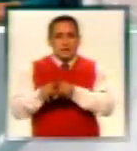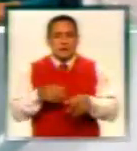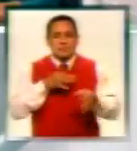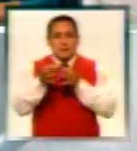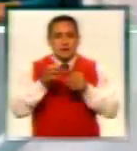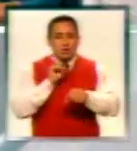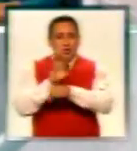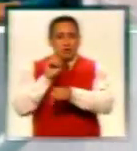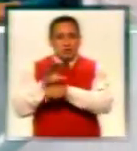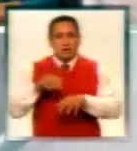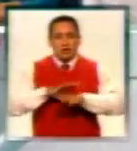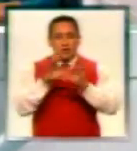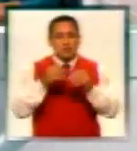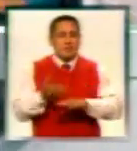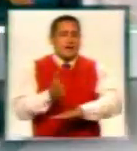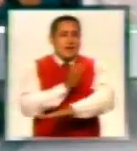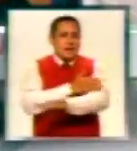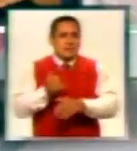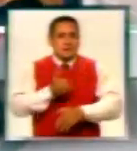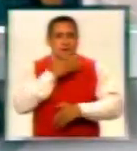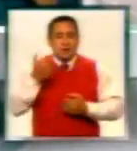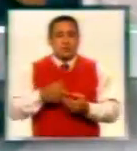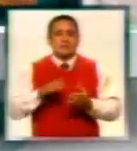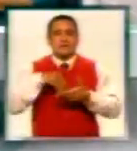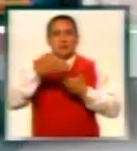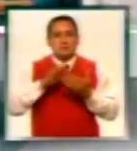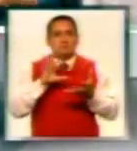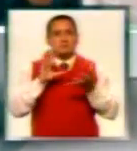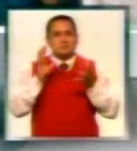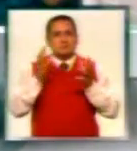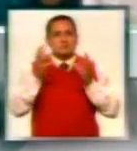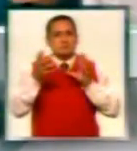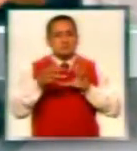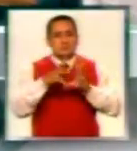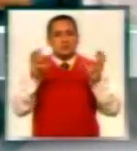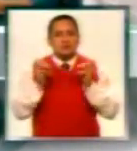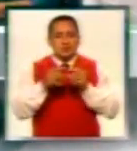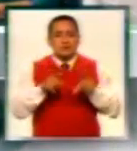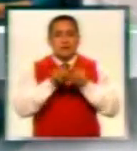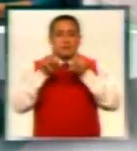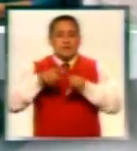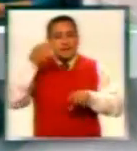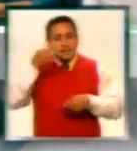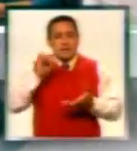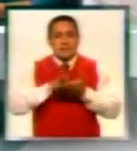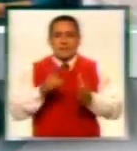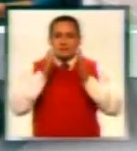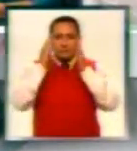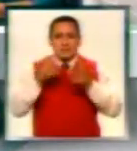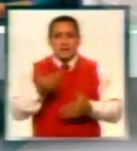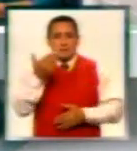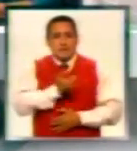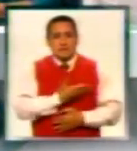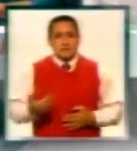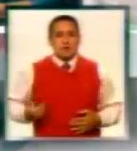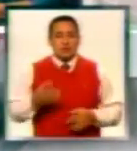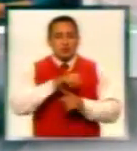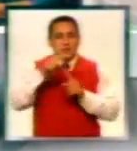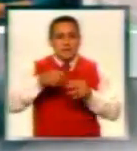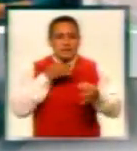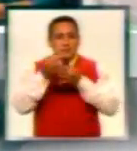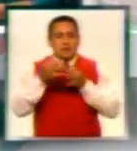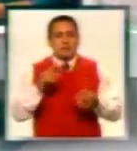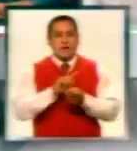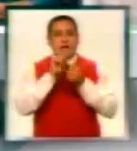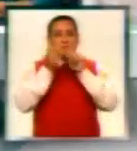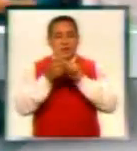anuncio debió hacerse mucho antes, después ha ido cambiando un poco a raíz, imaginamos que ha escuchado atentamente lo que el presidente de la República ha dicho, ha